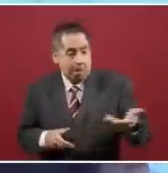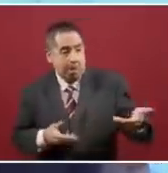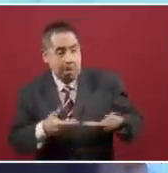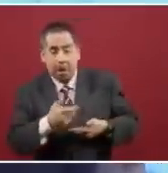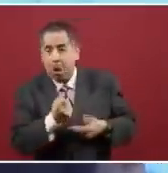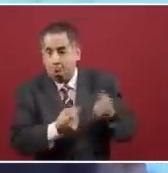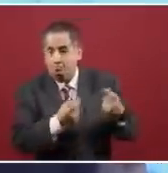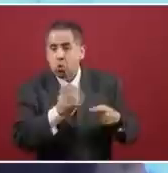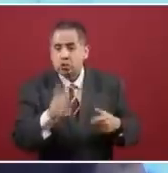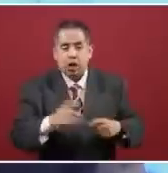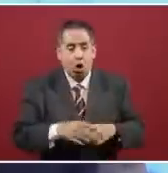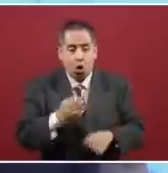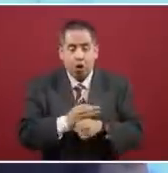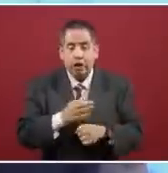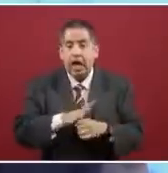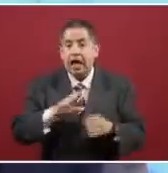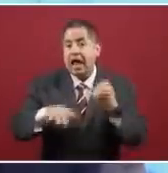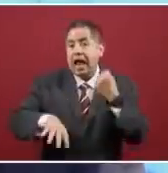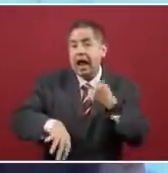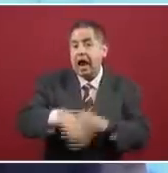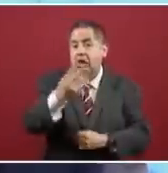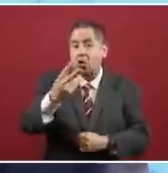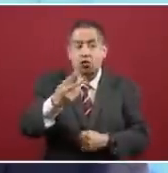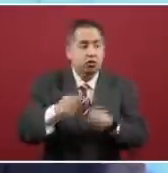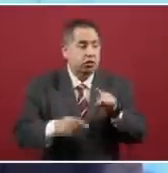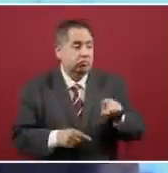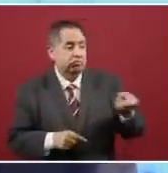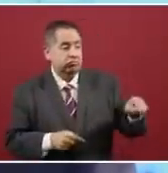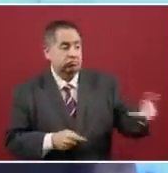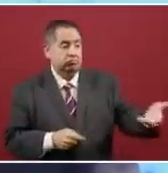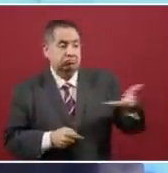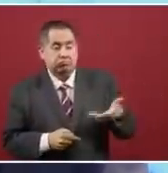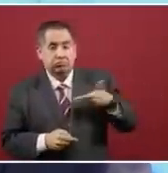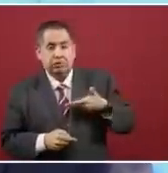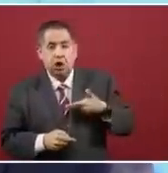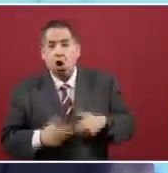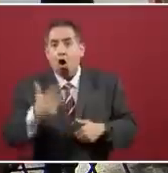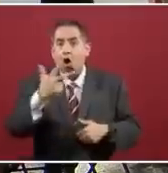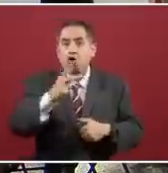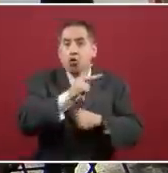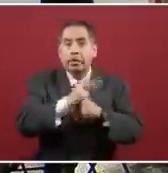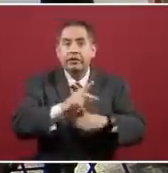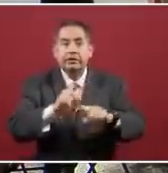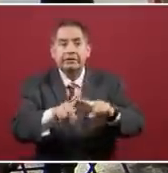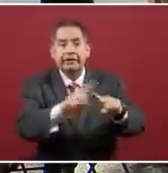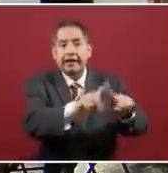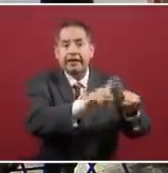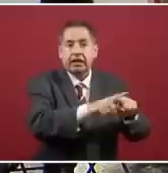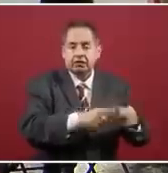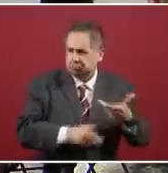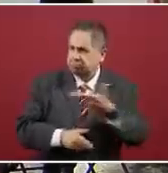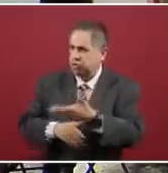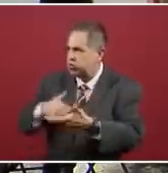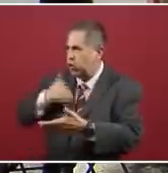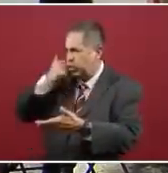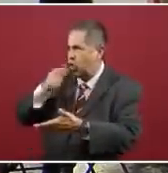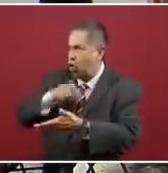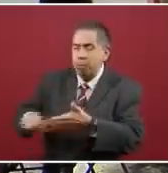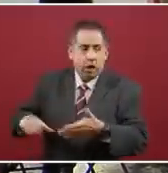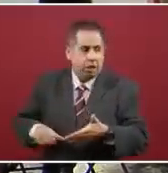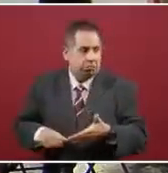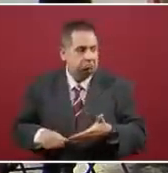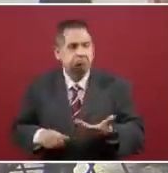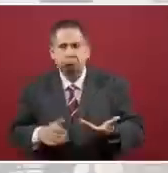hoy tenemos 14 intenciones de compra de 8 distintos países. Por lo tanto, creemos que sí vamos a lograr una